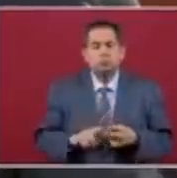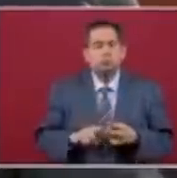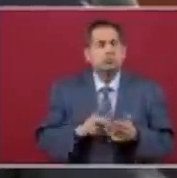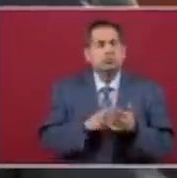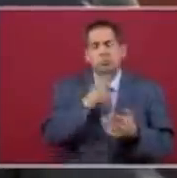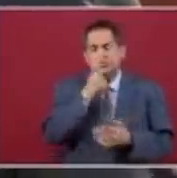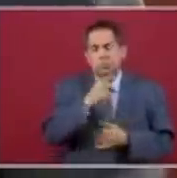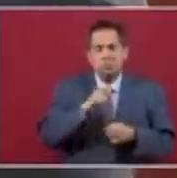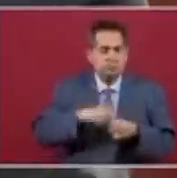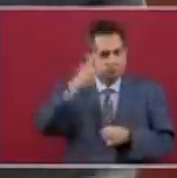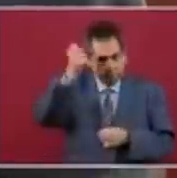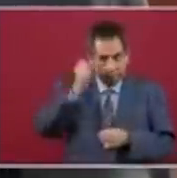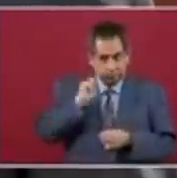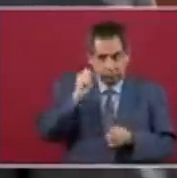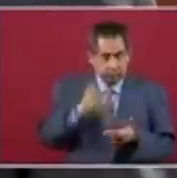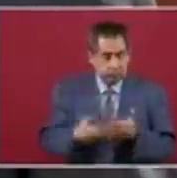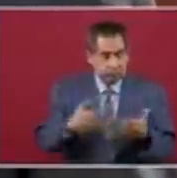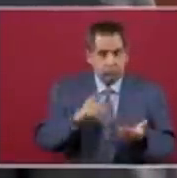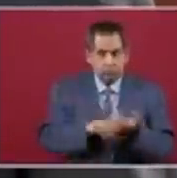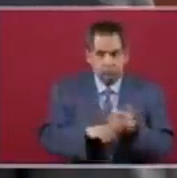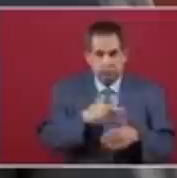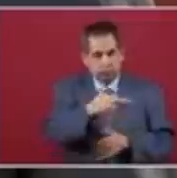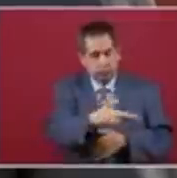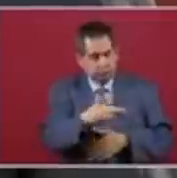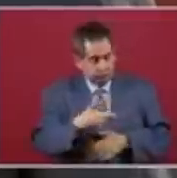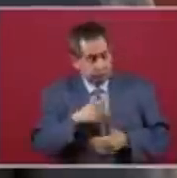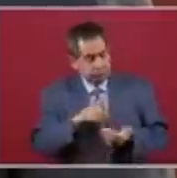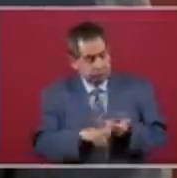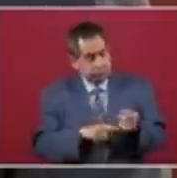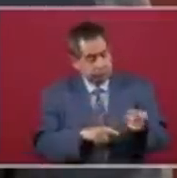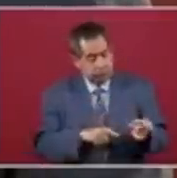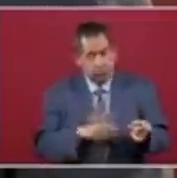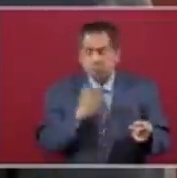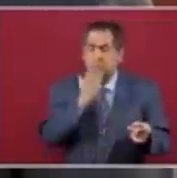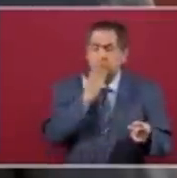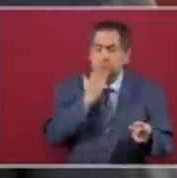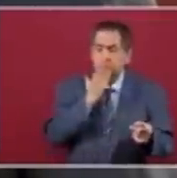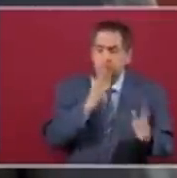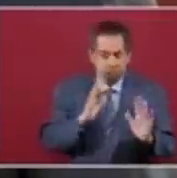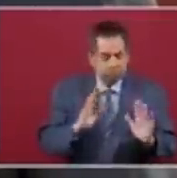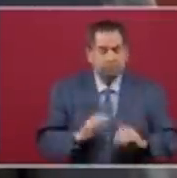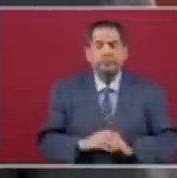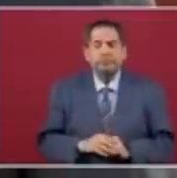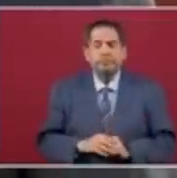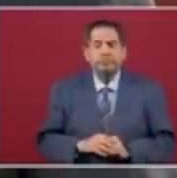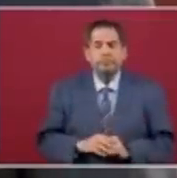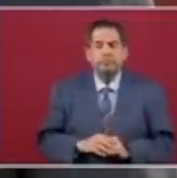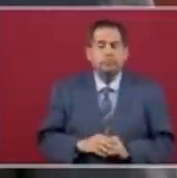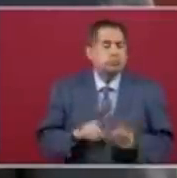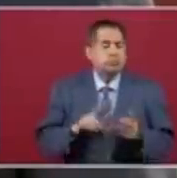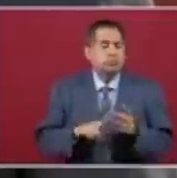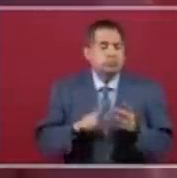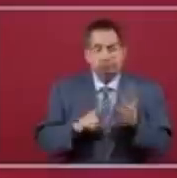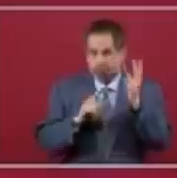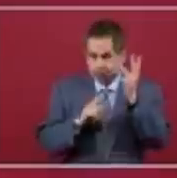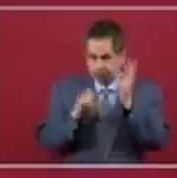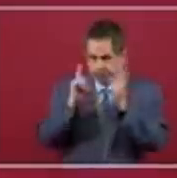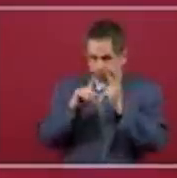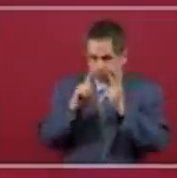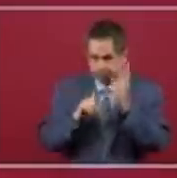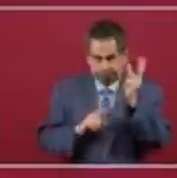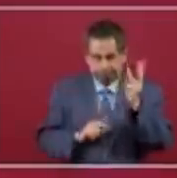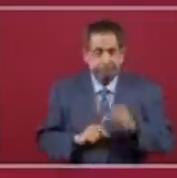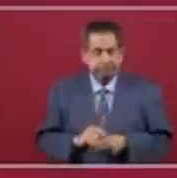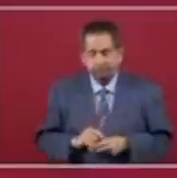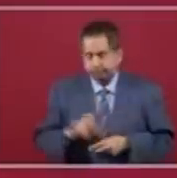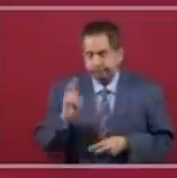repito, en Sinaloa y ahora me lo planteas tú de Sonora. Sobre lo tercero, en